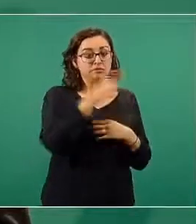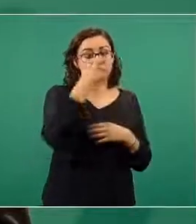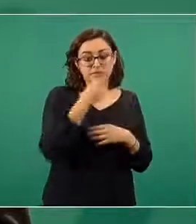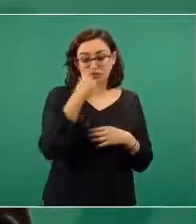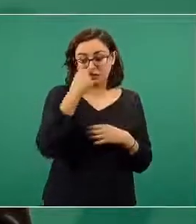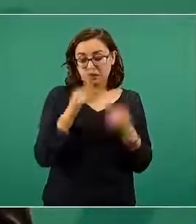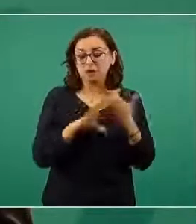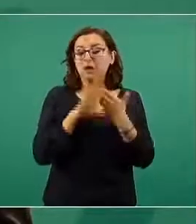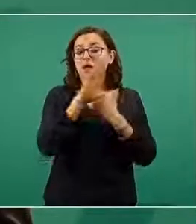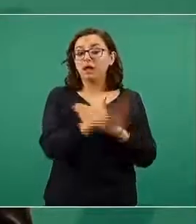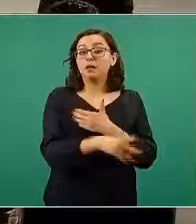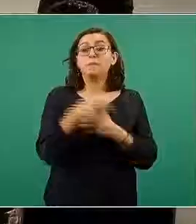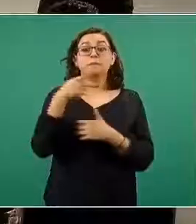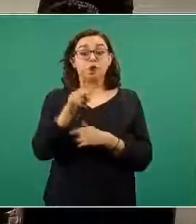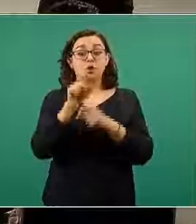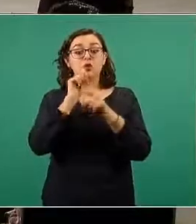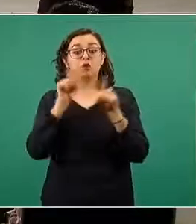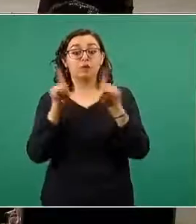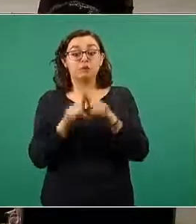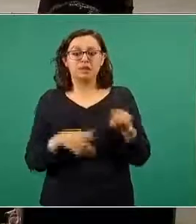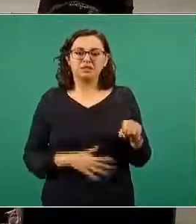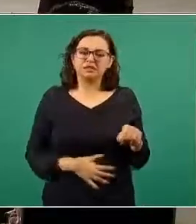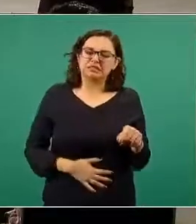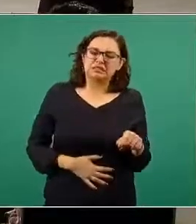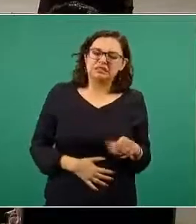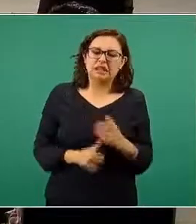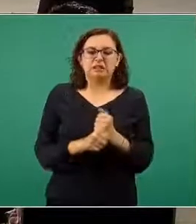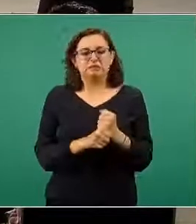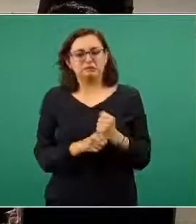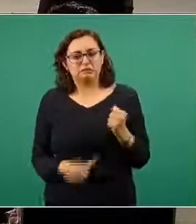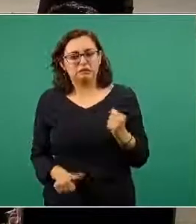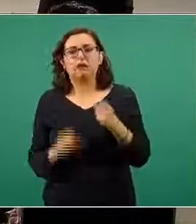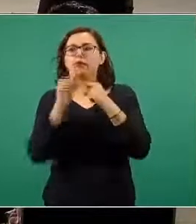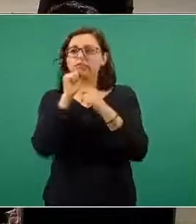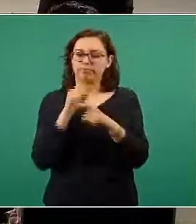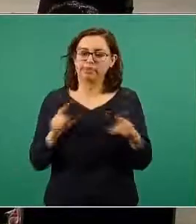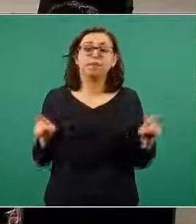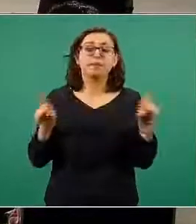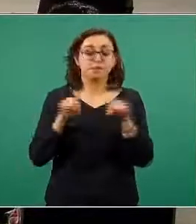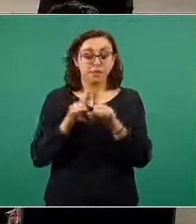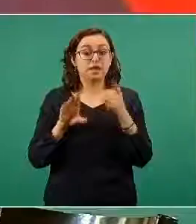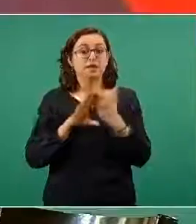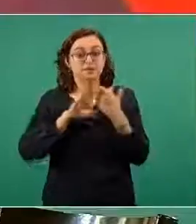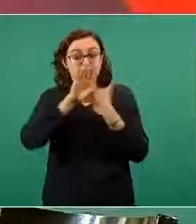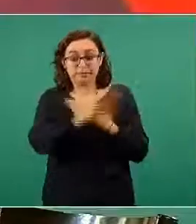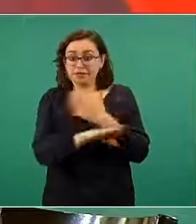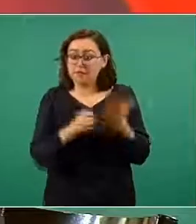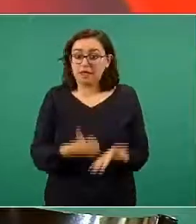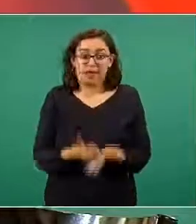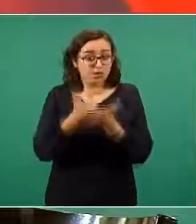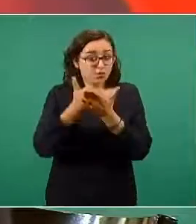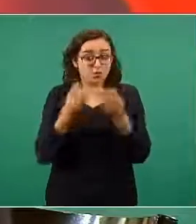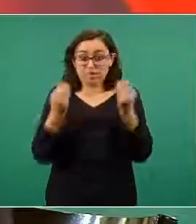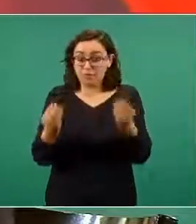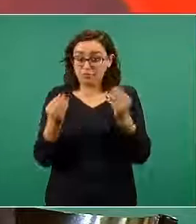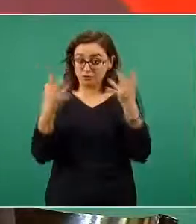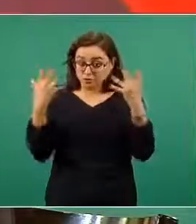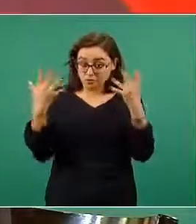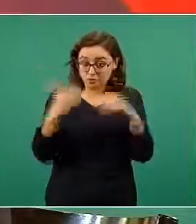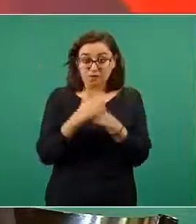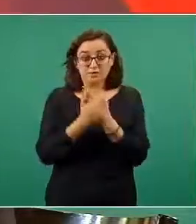también diarreicas y otros males que nos